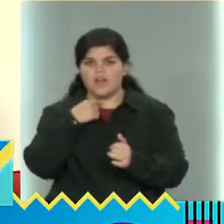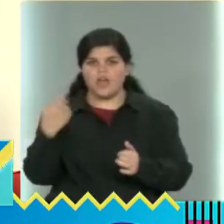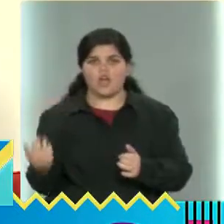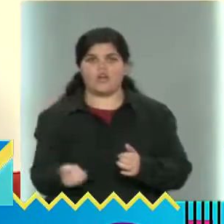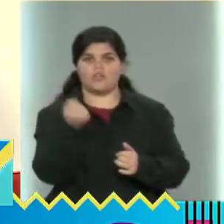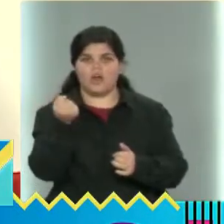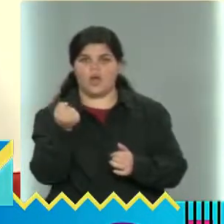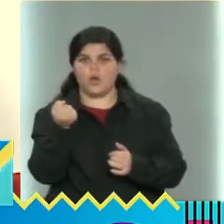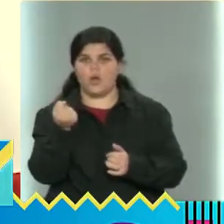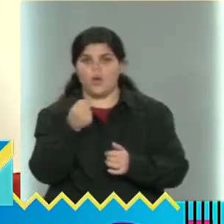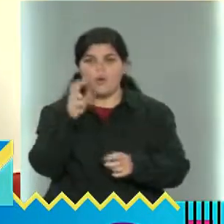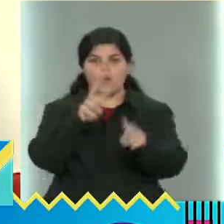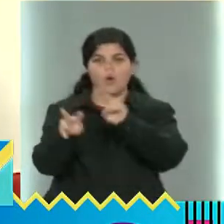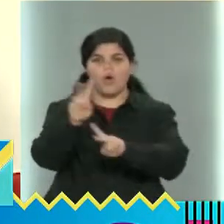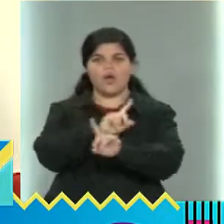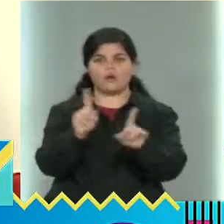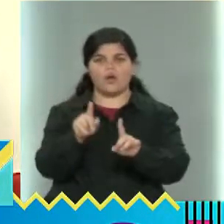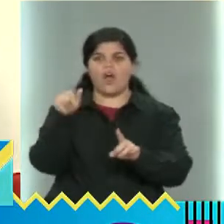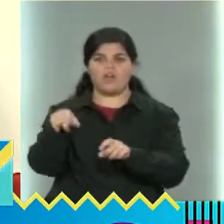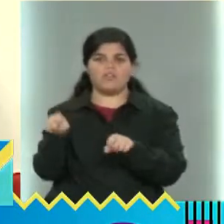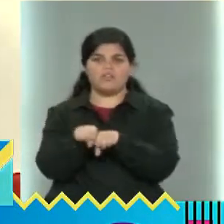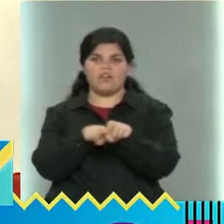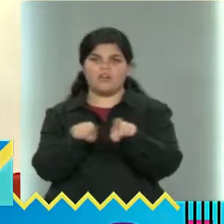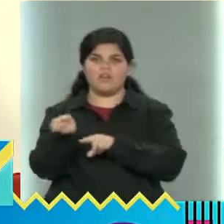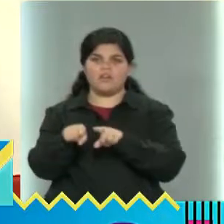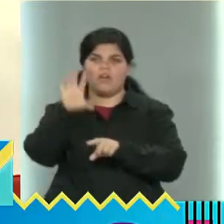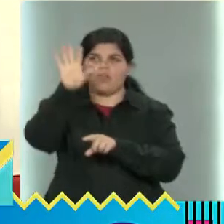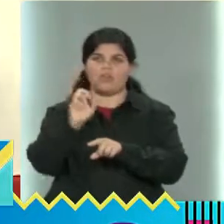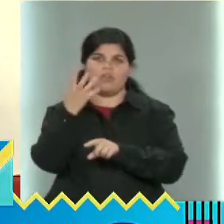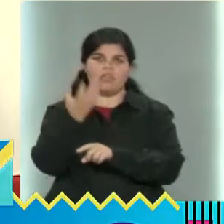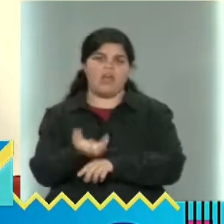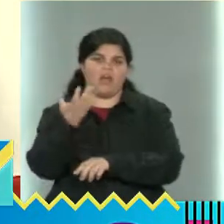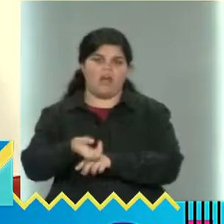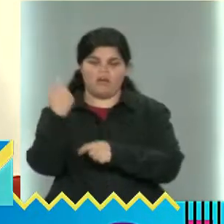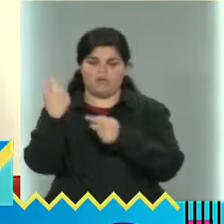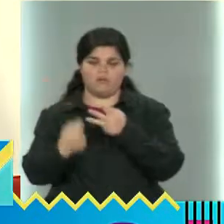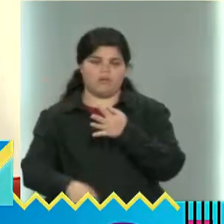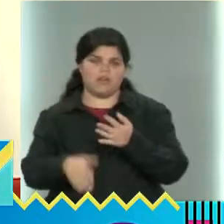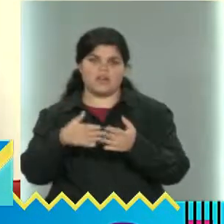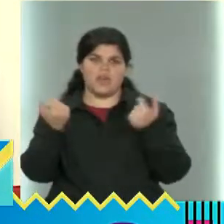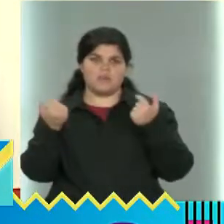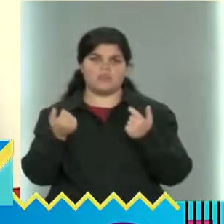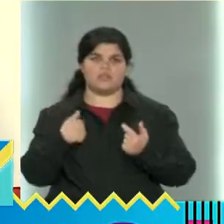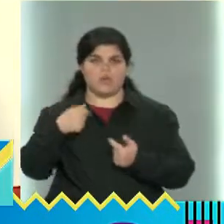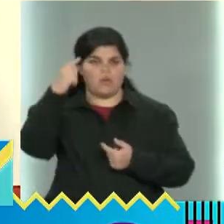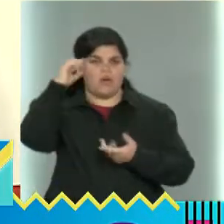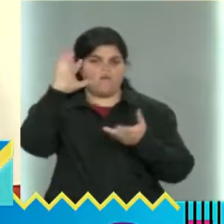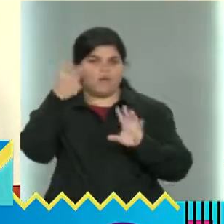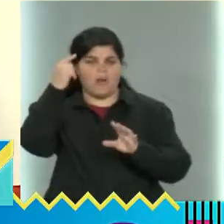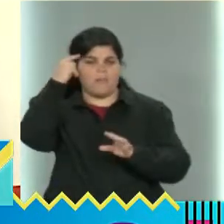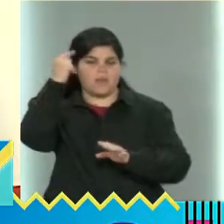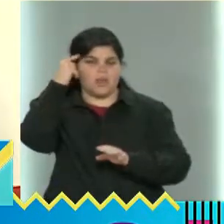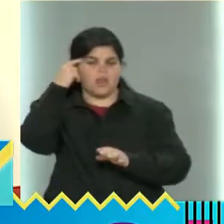en lo online lo bajan rápido, porque bueno, también tienen una matriz de pensamiento donde todo tiene que ser rápido, no